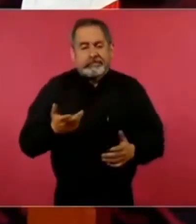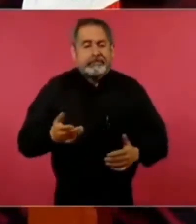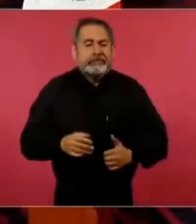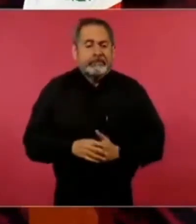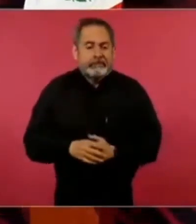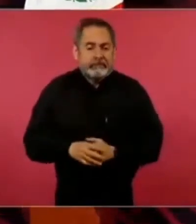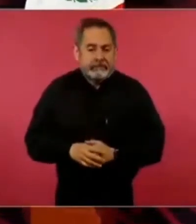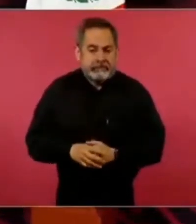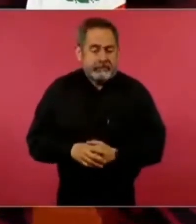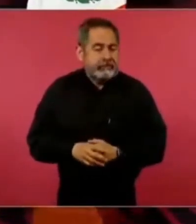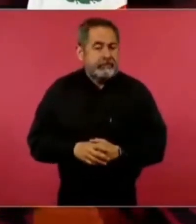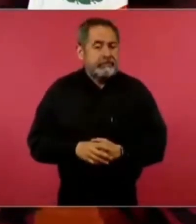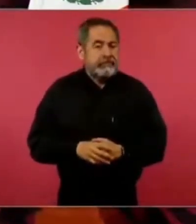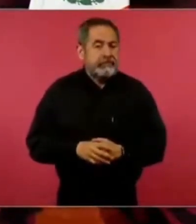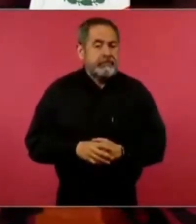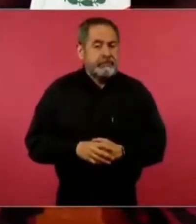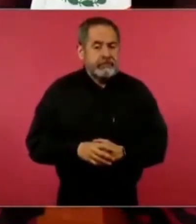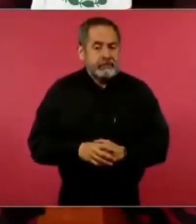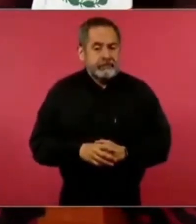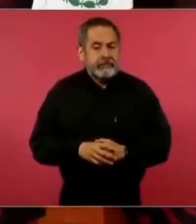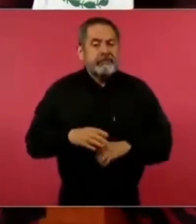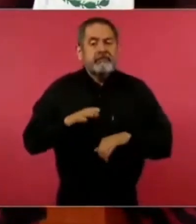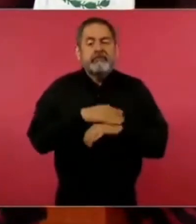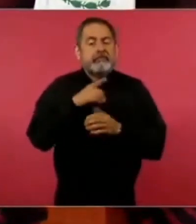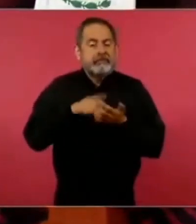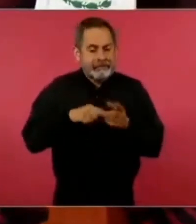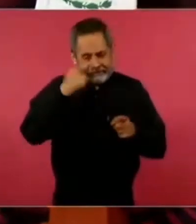Está el caso del general